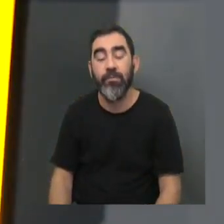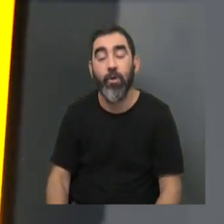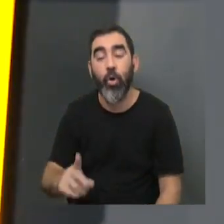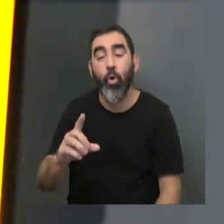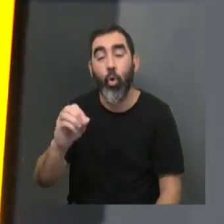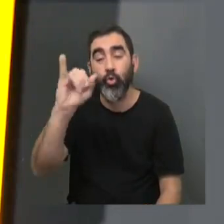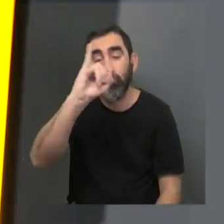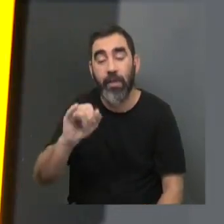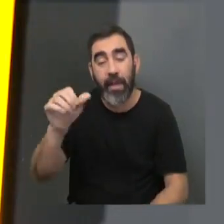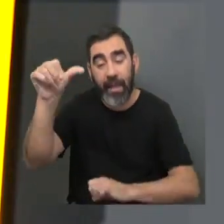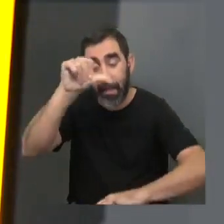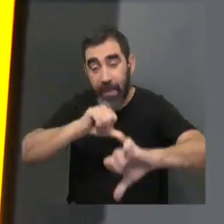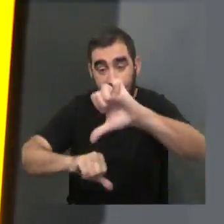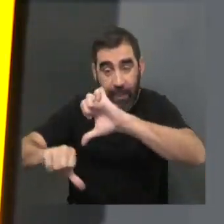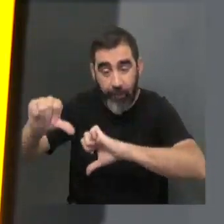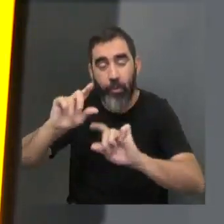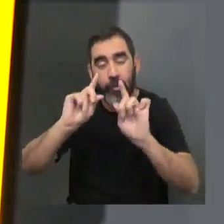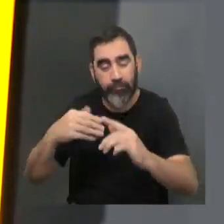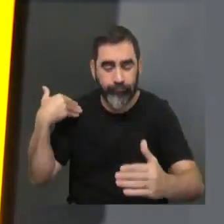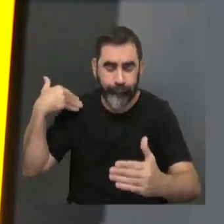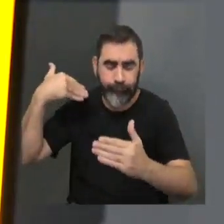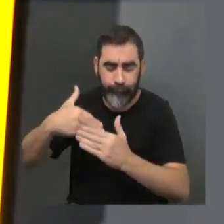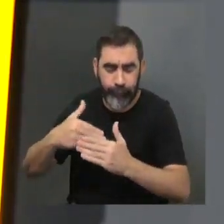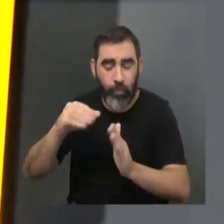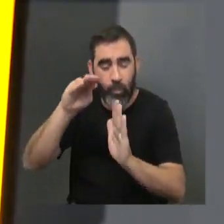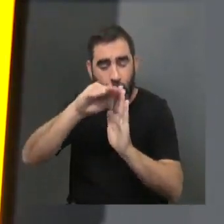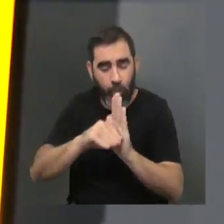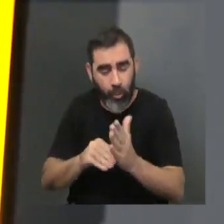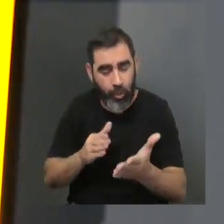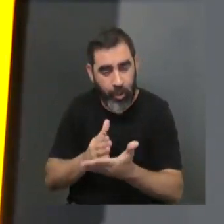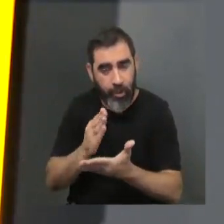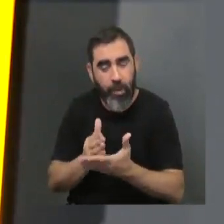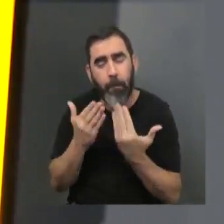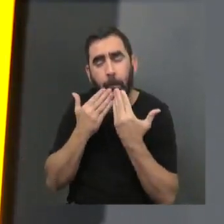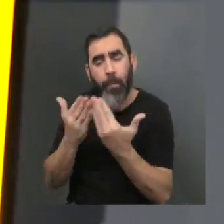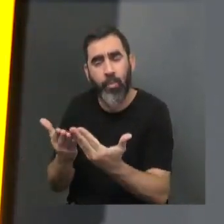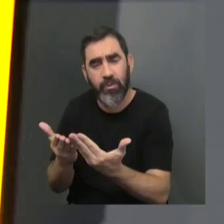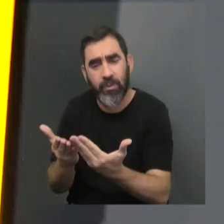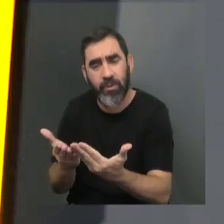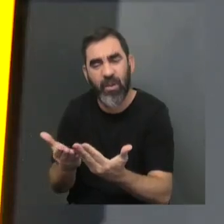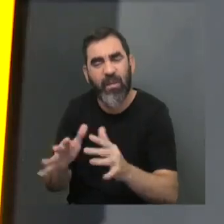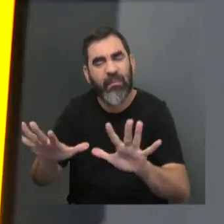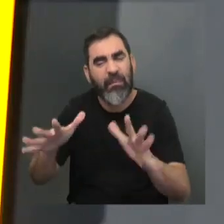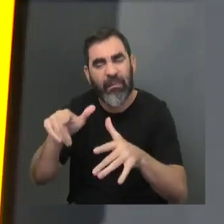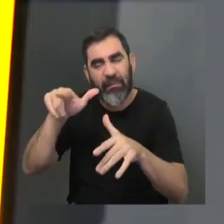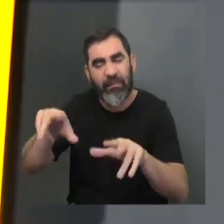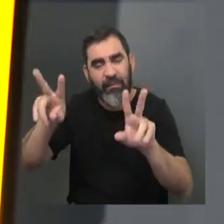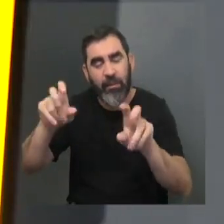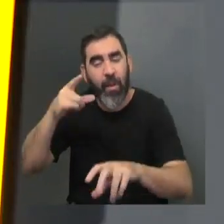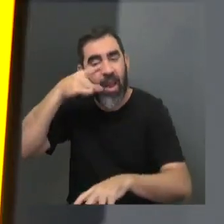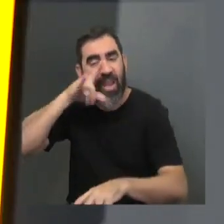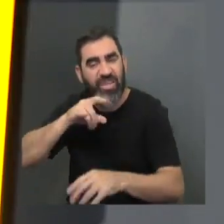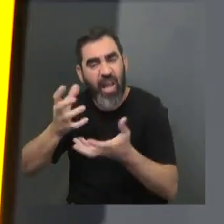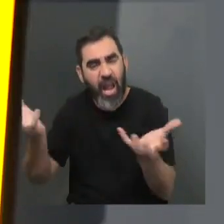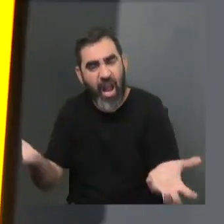González, químico, que también nos ha acompañado a lo largo de este ciclo de Manchas y Ciencia, que le preguntamos, bueno, David, ¿qué hay de esto de usar leche